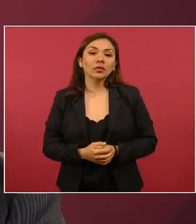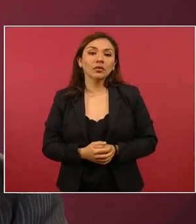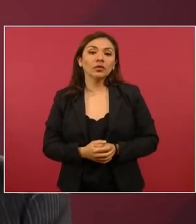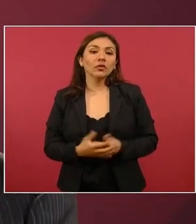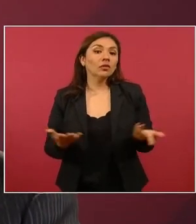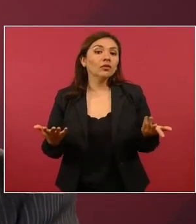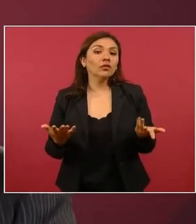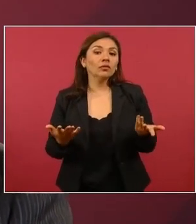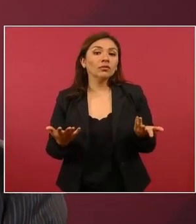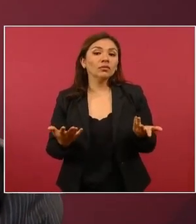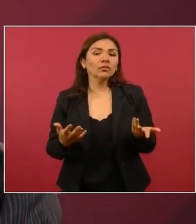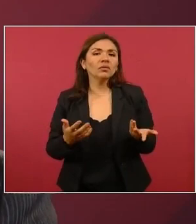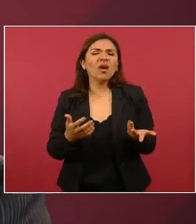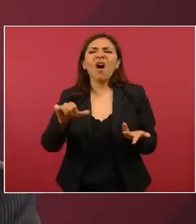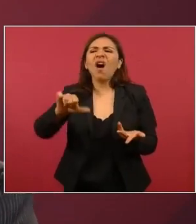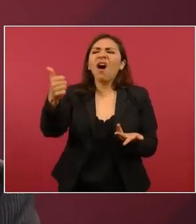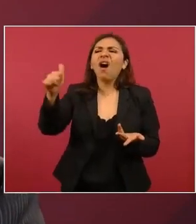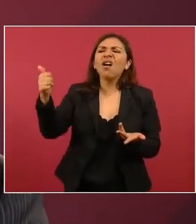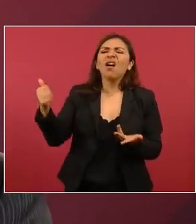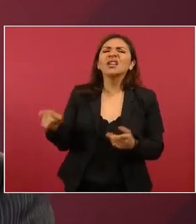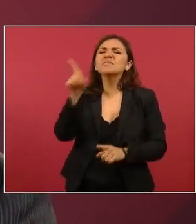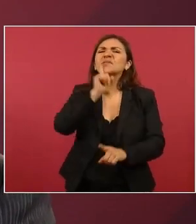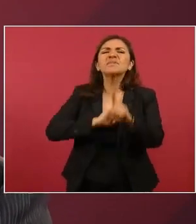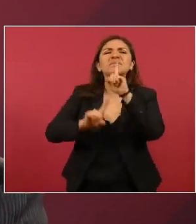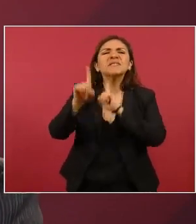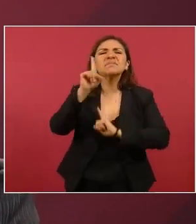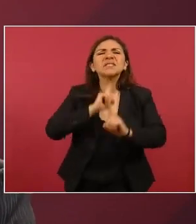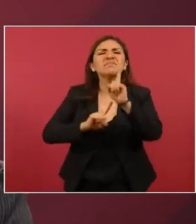Y todos estos falsarios,